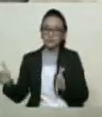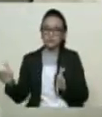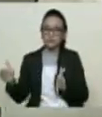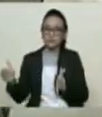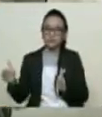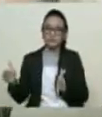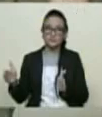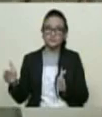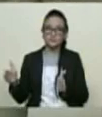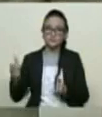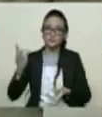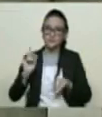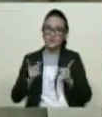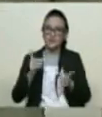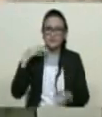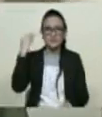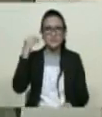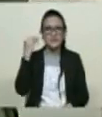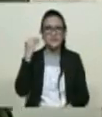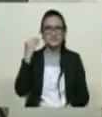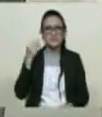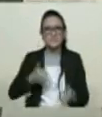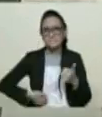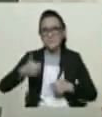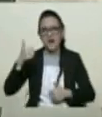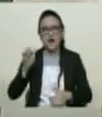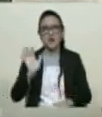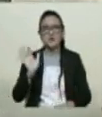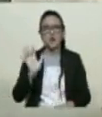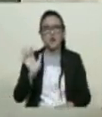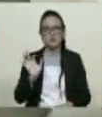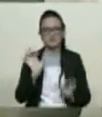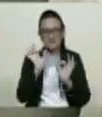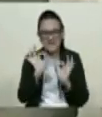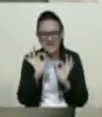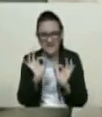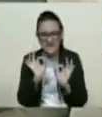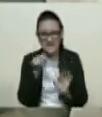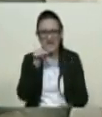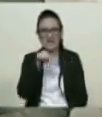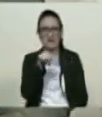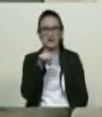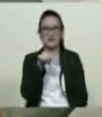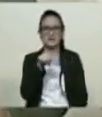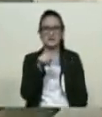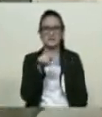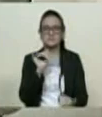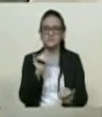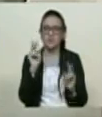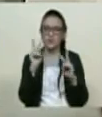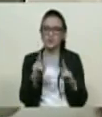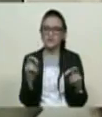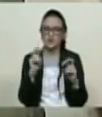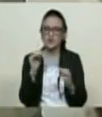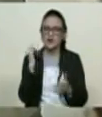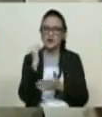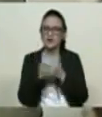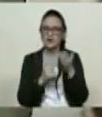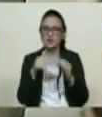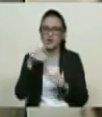veces pudiera pensarse que son muchísimas más, pero este es el corazón de lo que son las auditorías. Registro electoral se